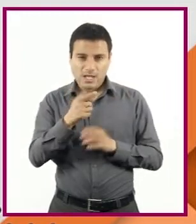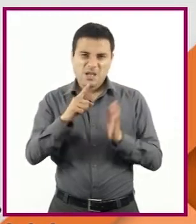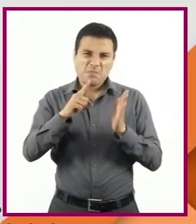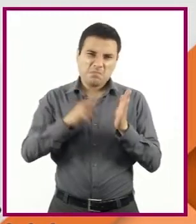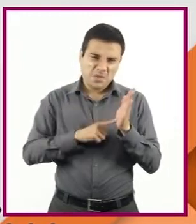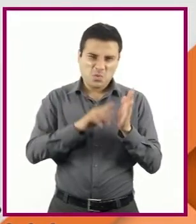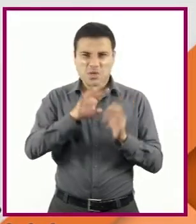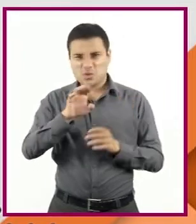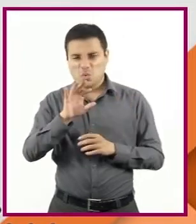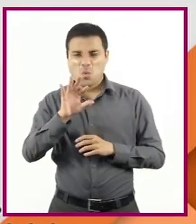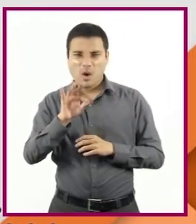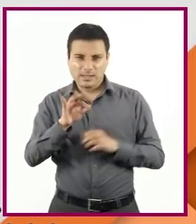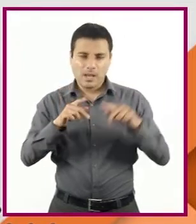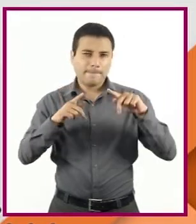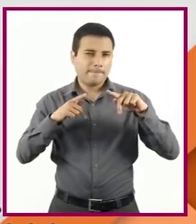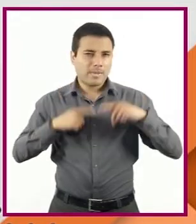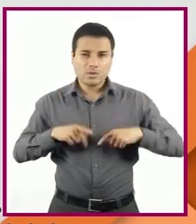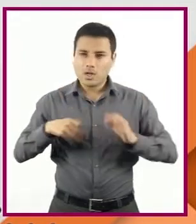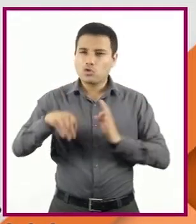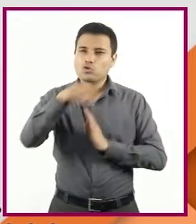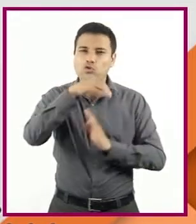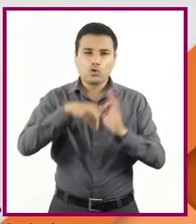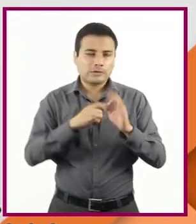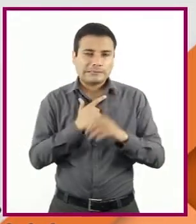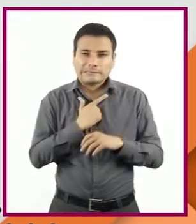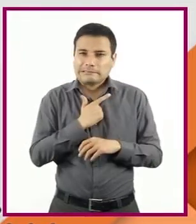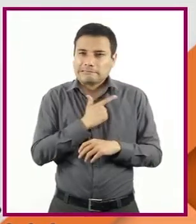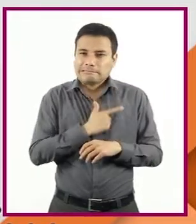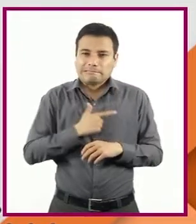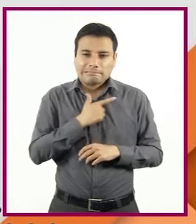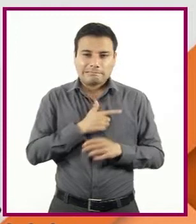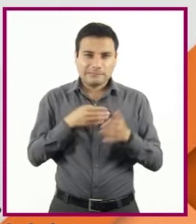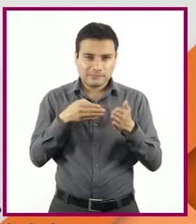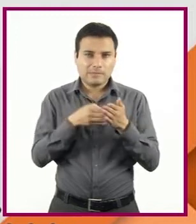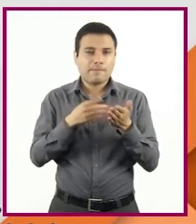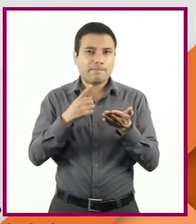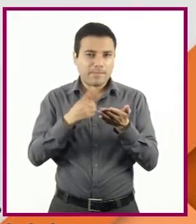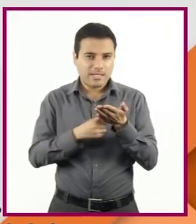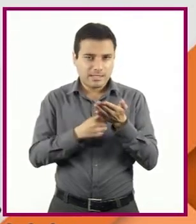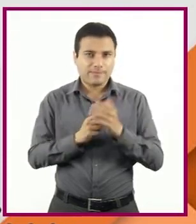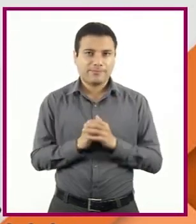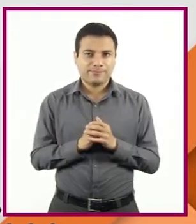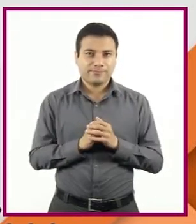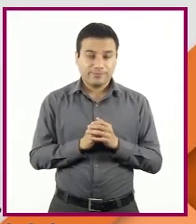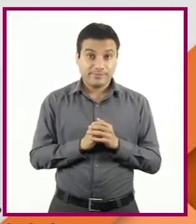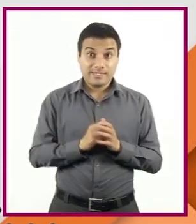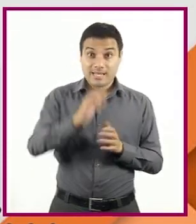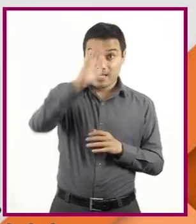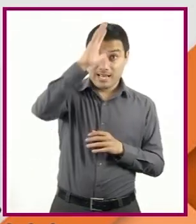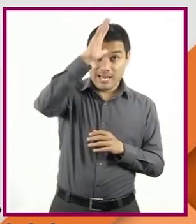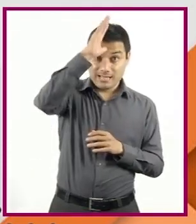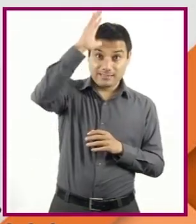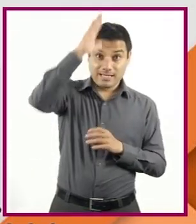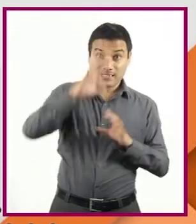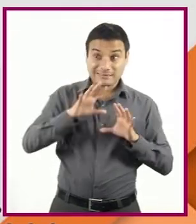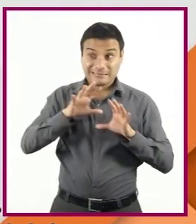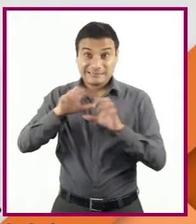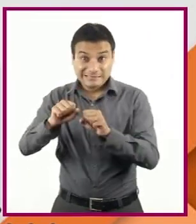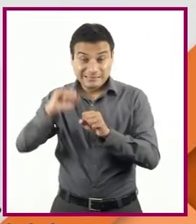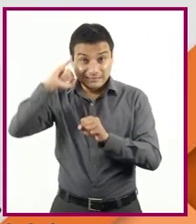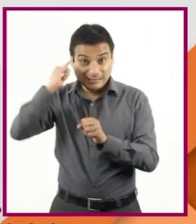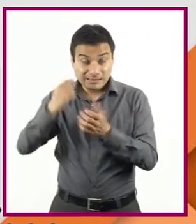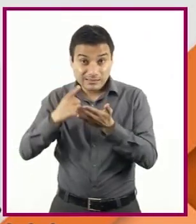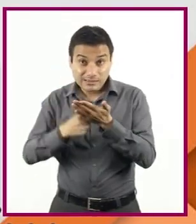1427-1440 de nuestra era, periodo en el que los totonacos se encontraron bajo el dominio de los mexicas. En el